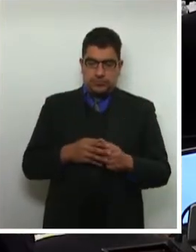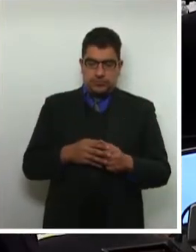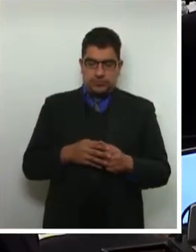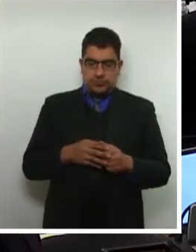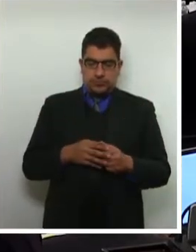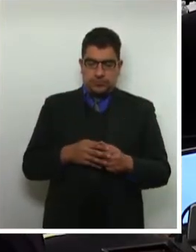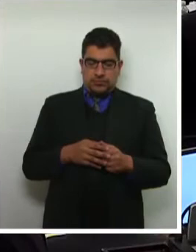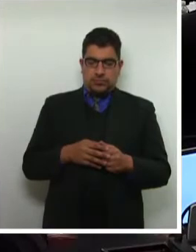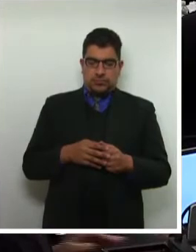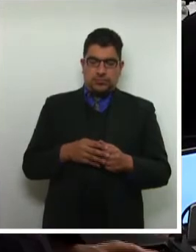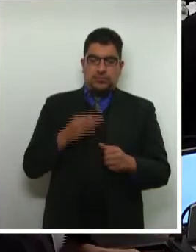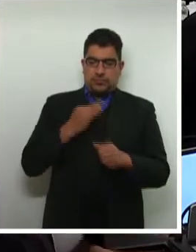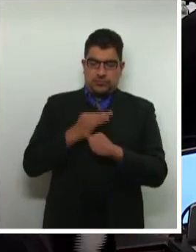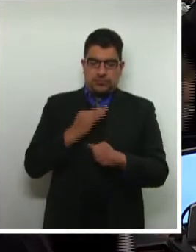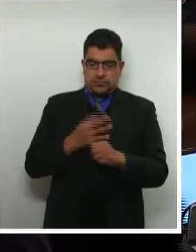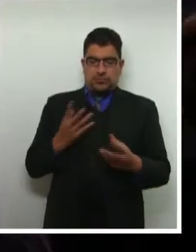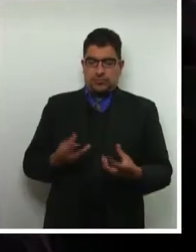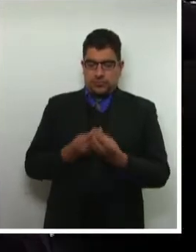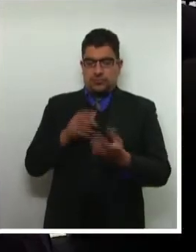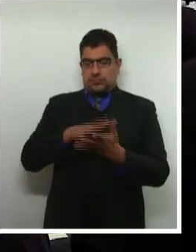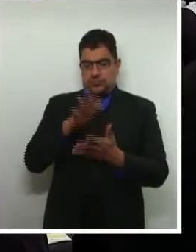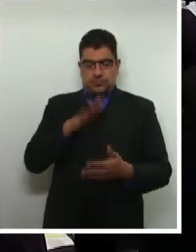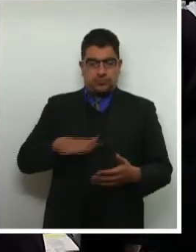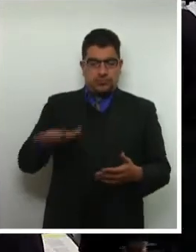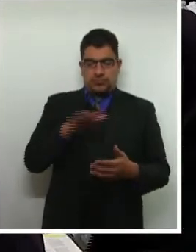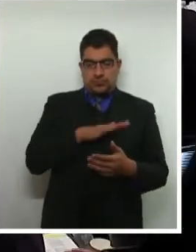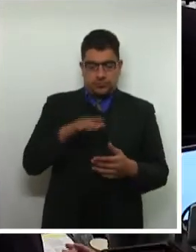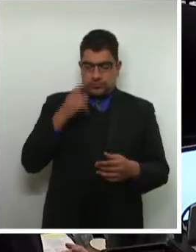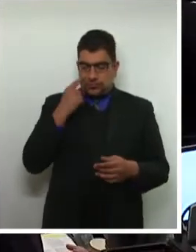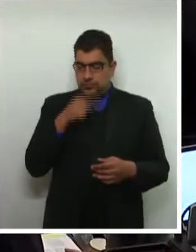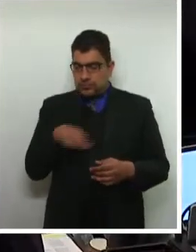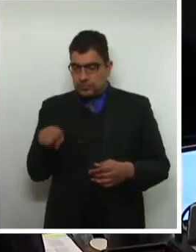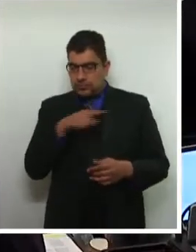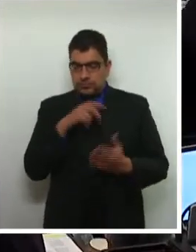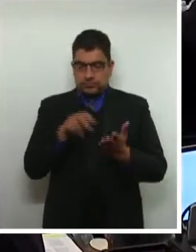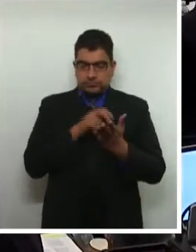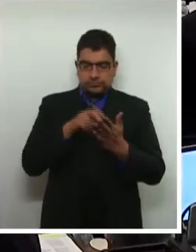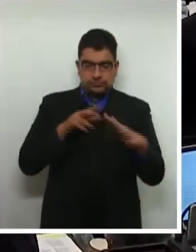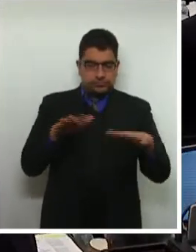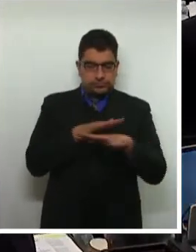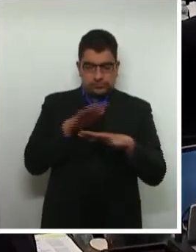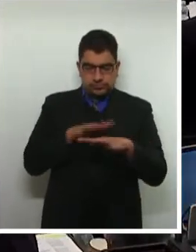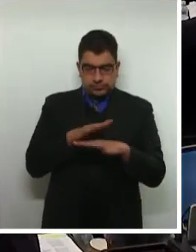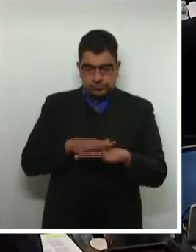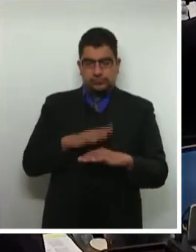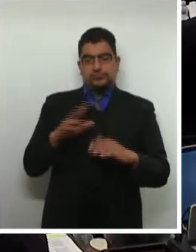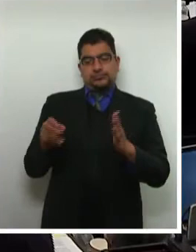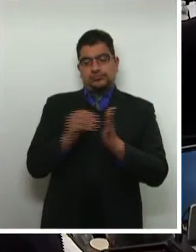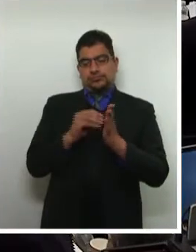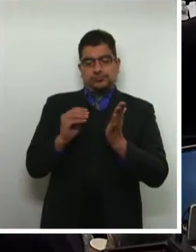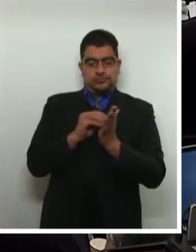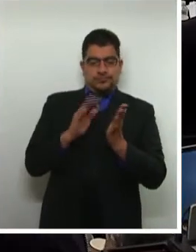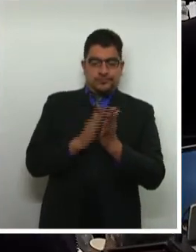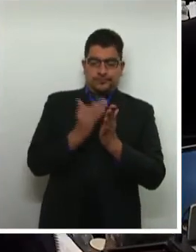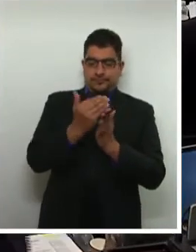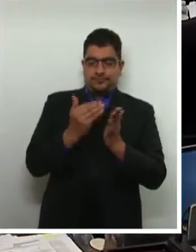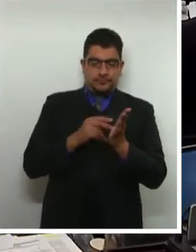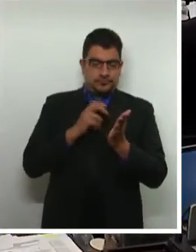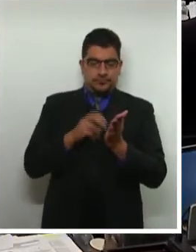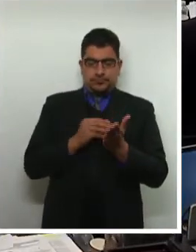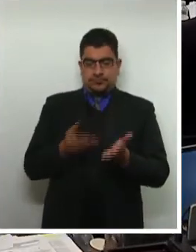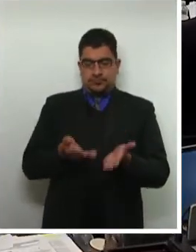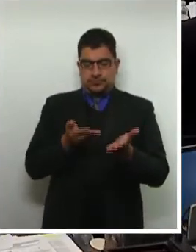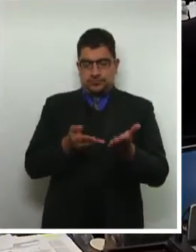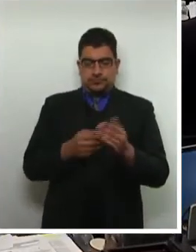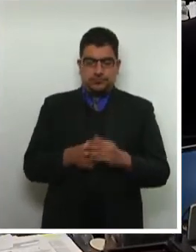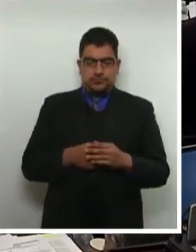Recordando que se necesita una mayoría calificada para que esta propuesta de modificación pueda ser plasmada en este dictamen.